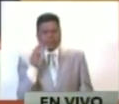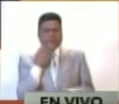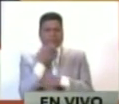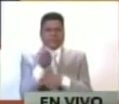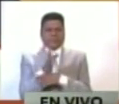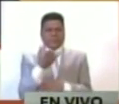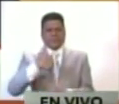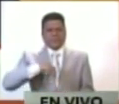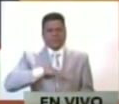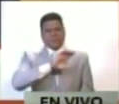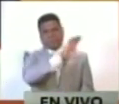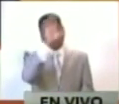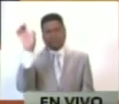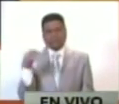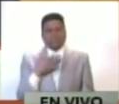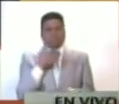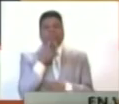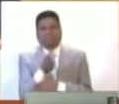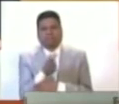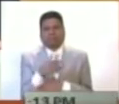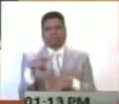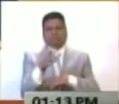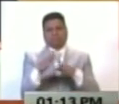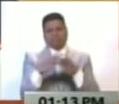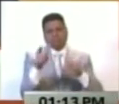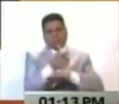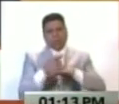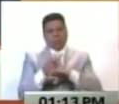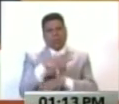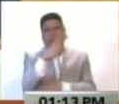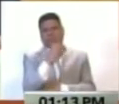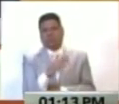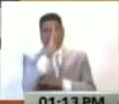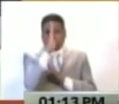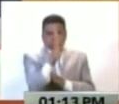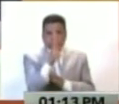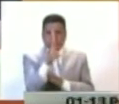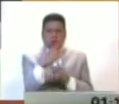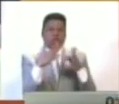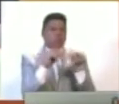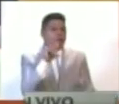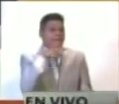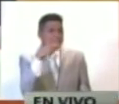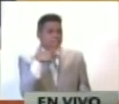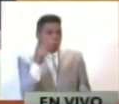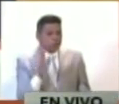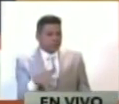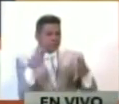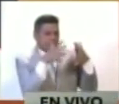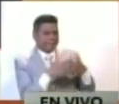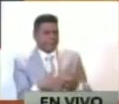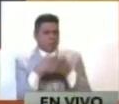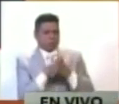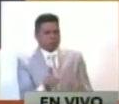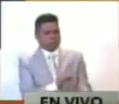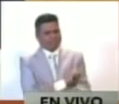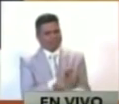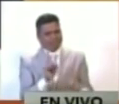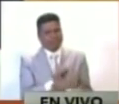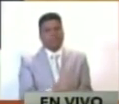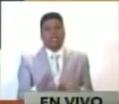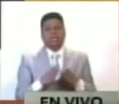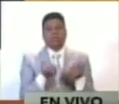nuestros países, para intervenir a los gobiernos que no están alineados con las políticas injerencistas imperiales. El